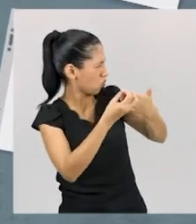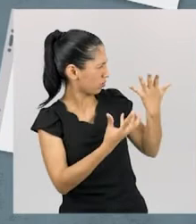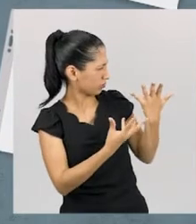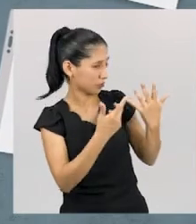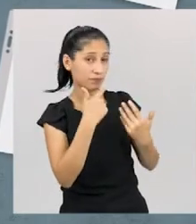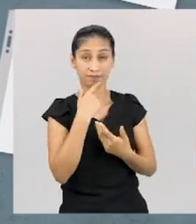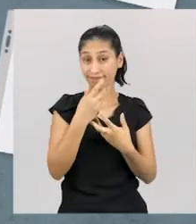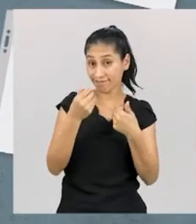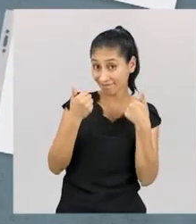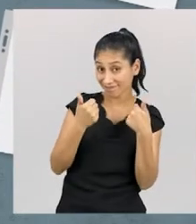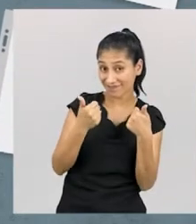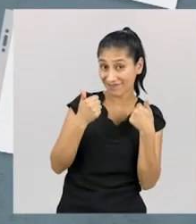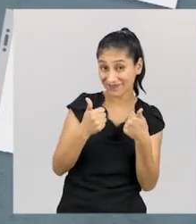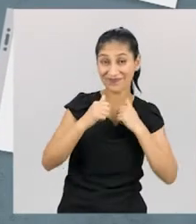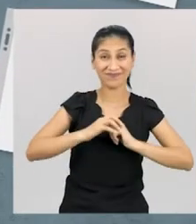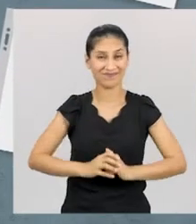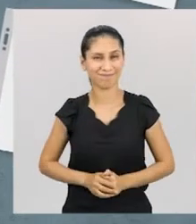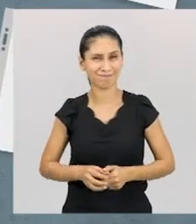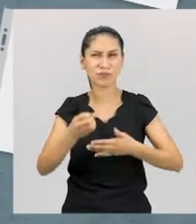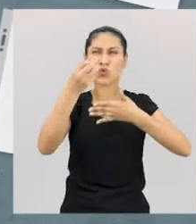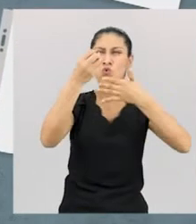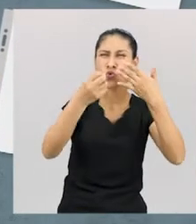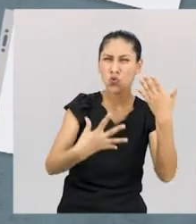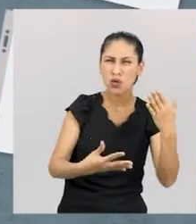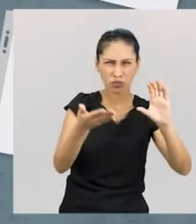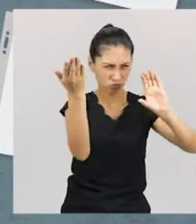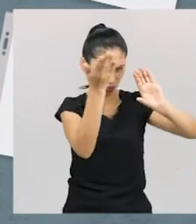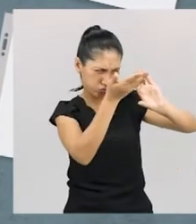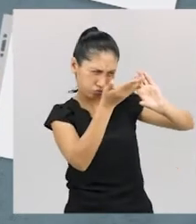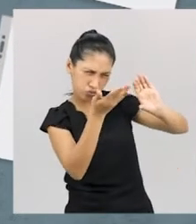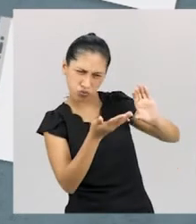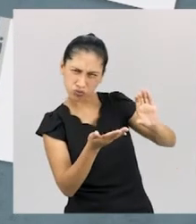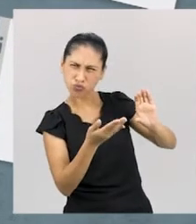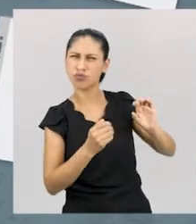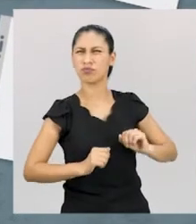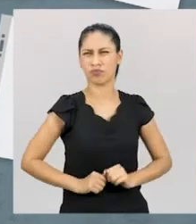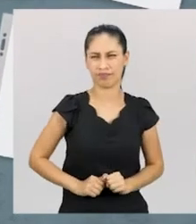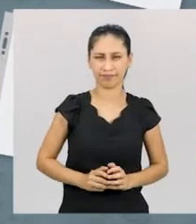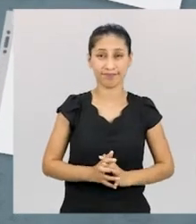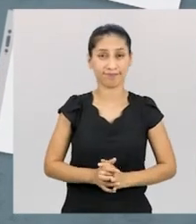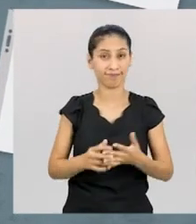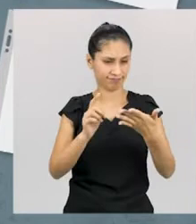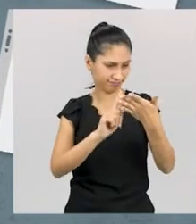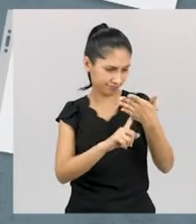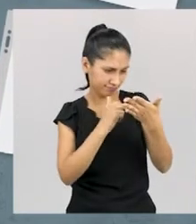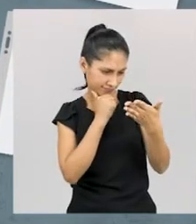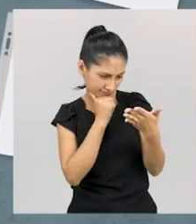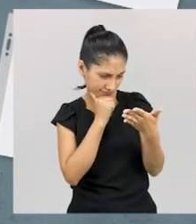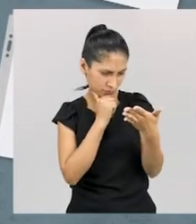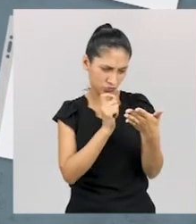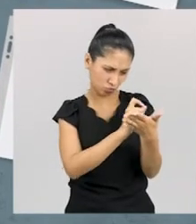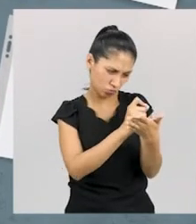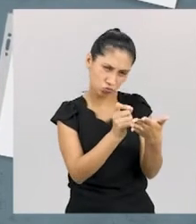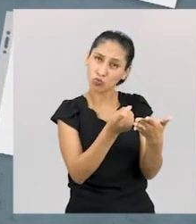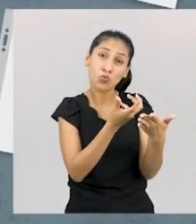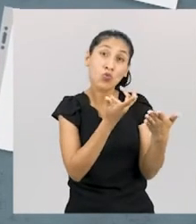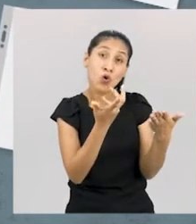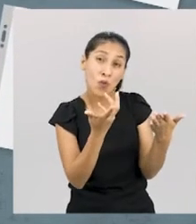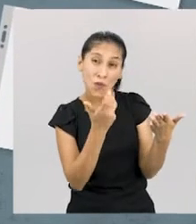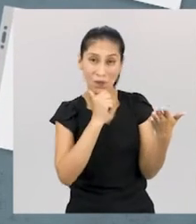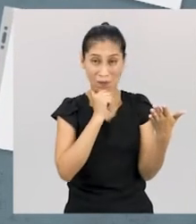ser. Muy bien, chicos. ¿Cuántos expedientes tiene la mamá de Juan? ¿Cómo plantearíamos esta